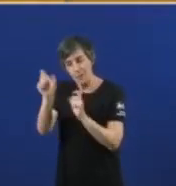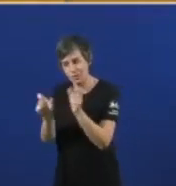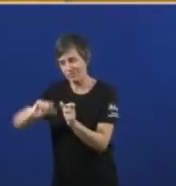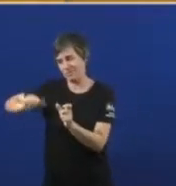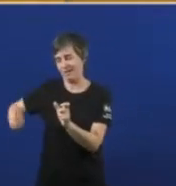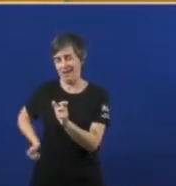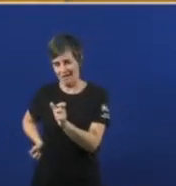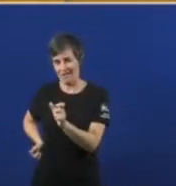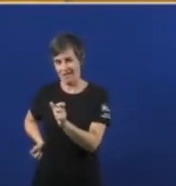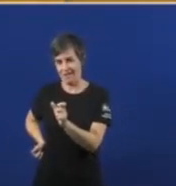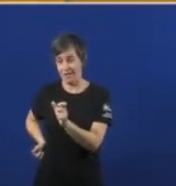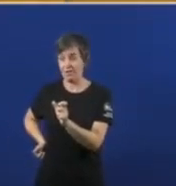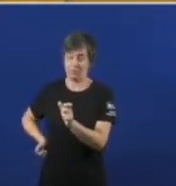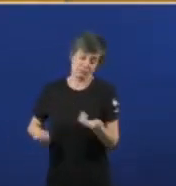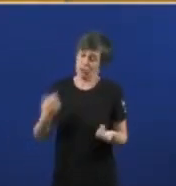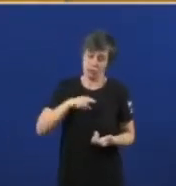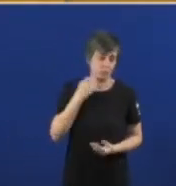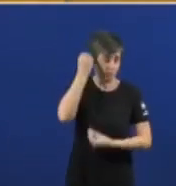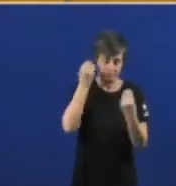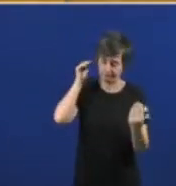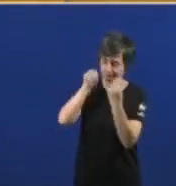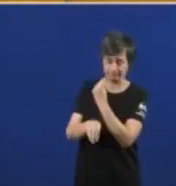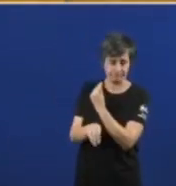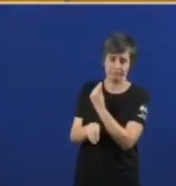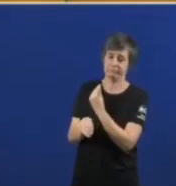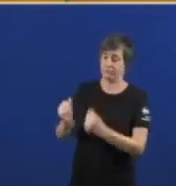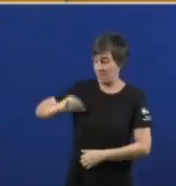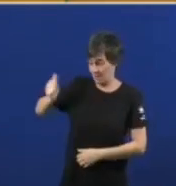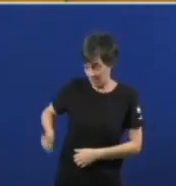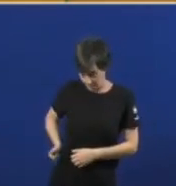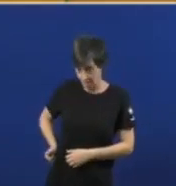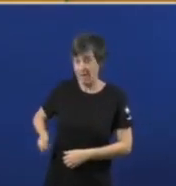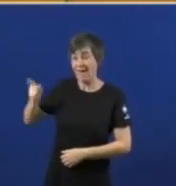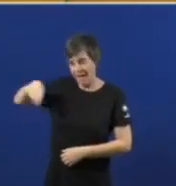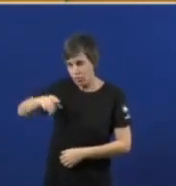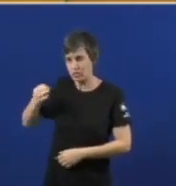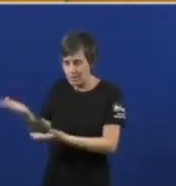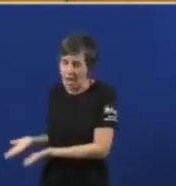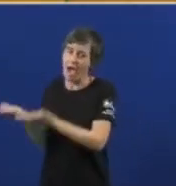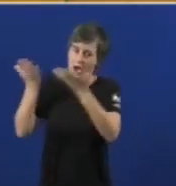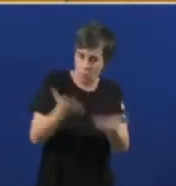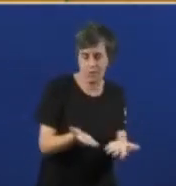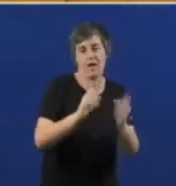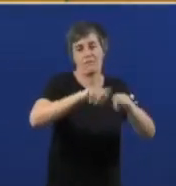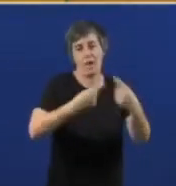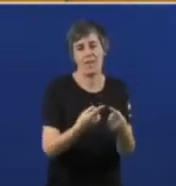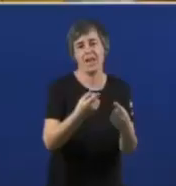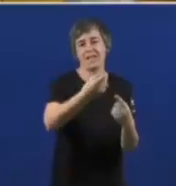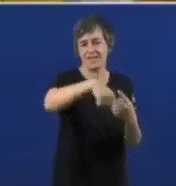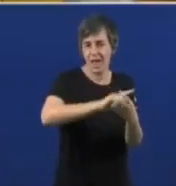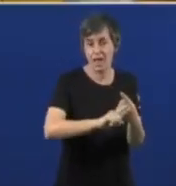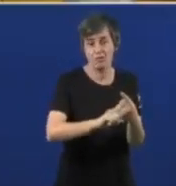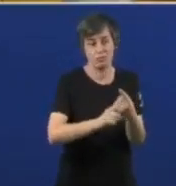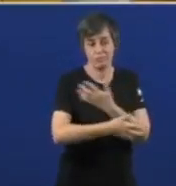que máis teñen que aportar para que haxa recursos para as familias que están subindo o coste de vida e que non